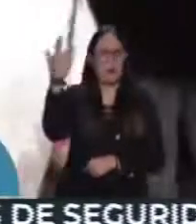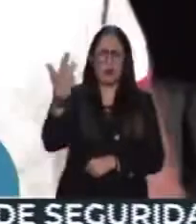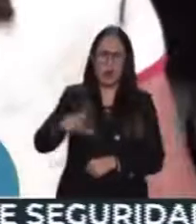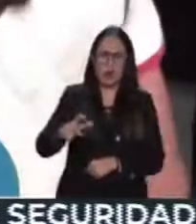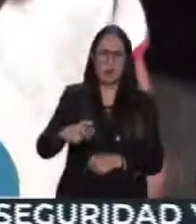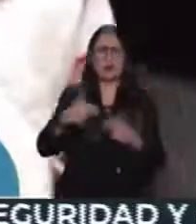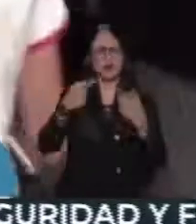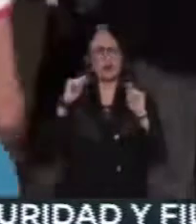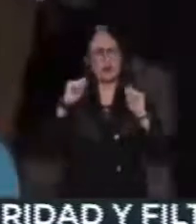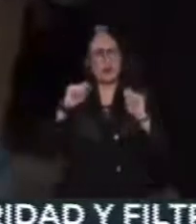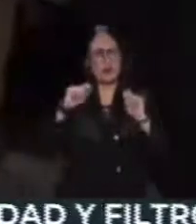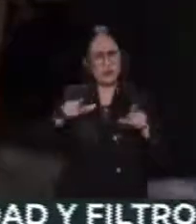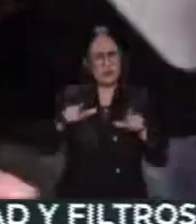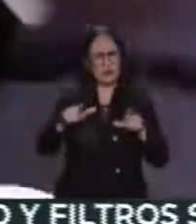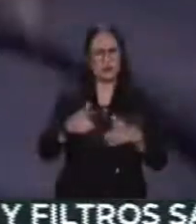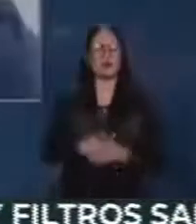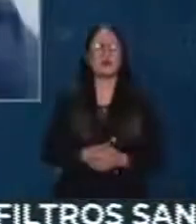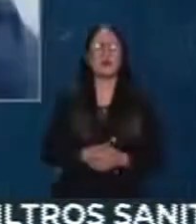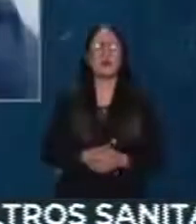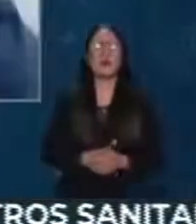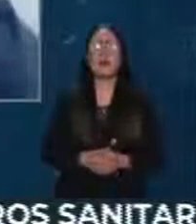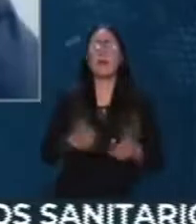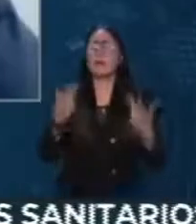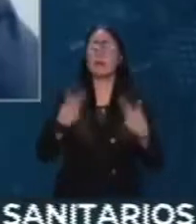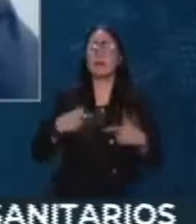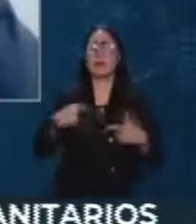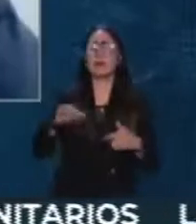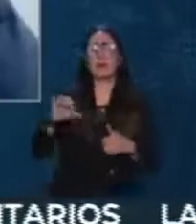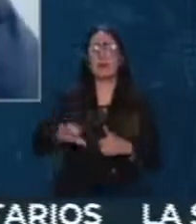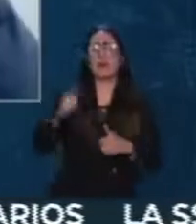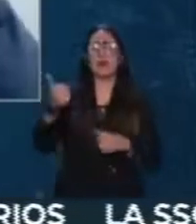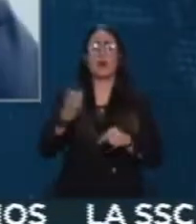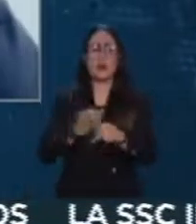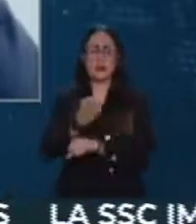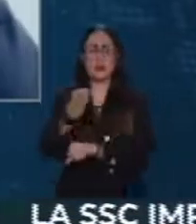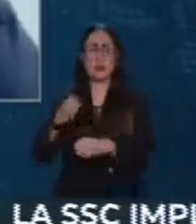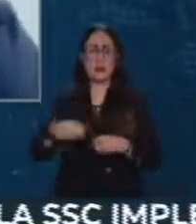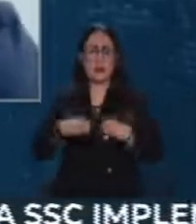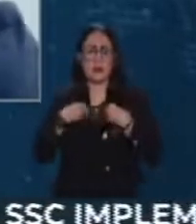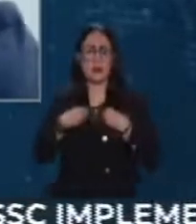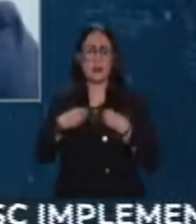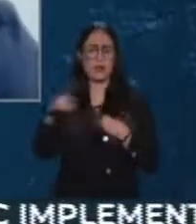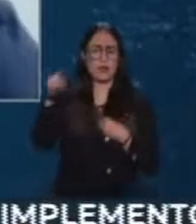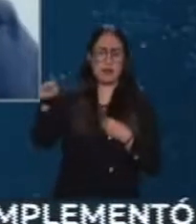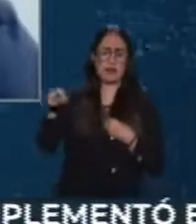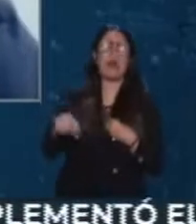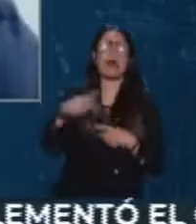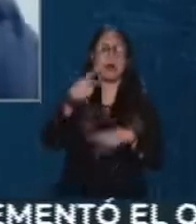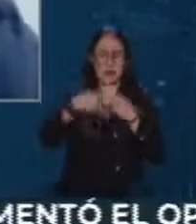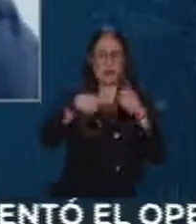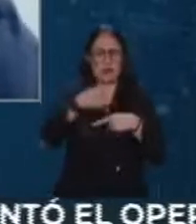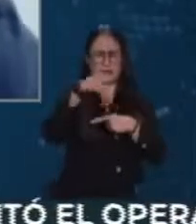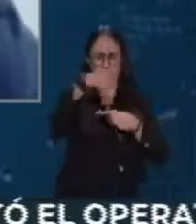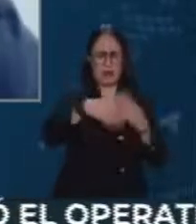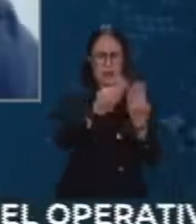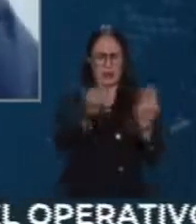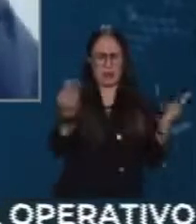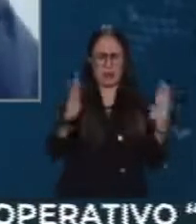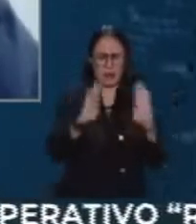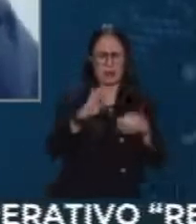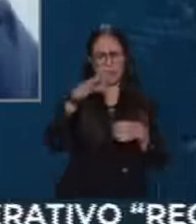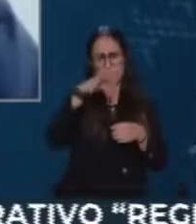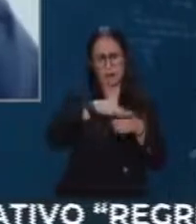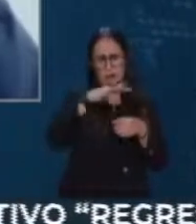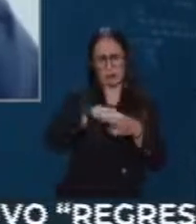Tlaxcala, y únicamente las personas foráneas que viven aquí en la Ciudad de México podían acudir a este punto a votar, y no así las personas que,